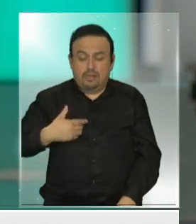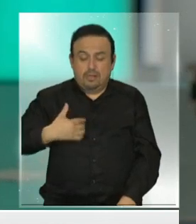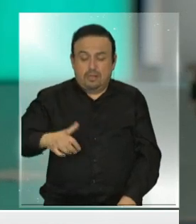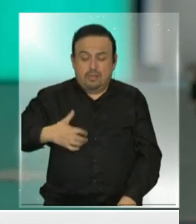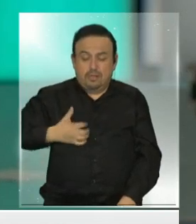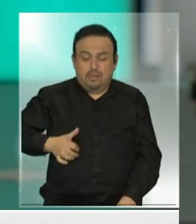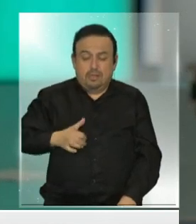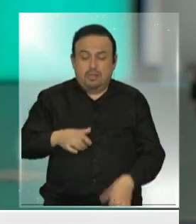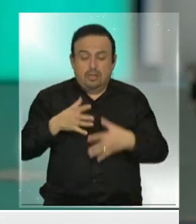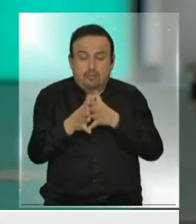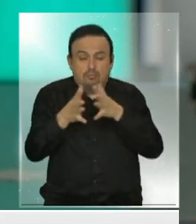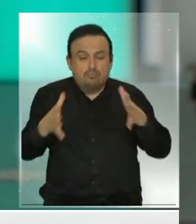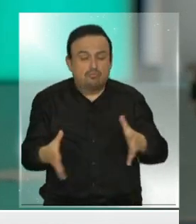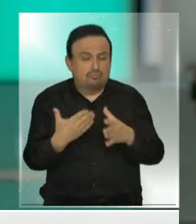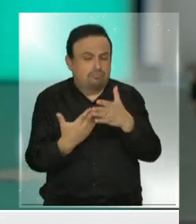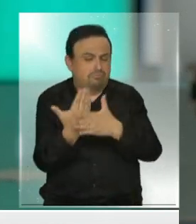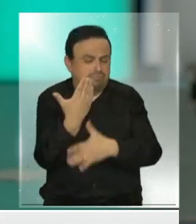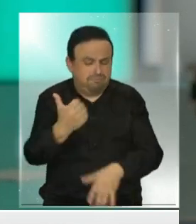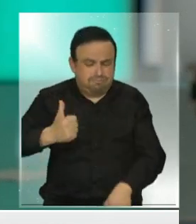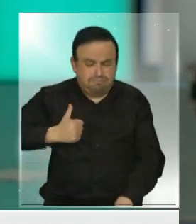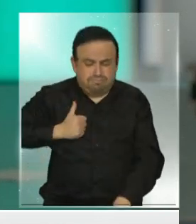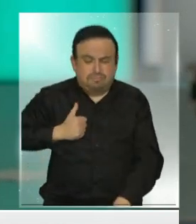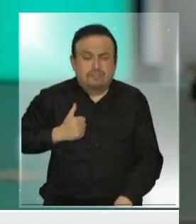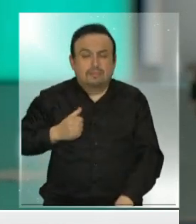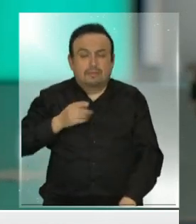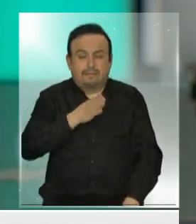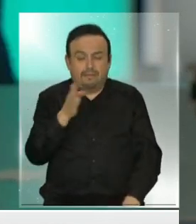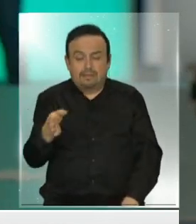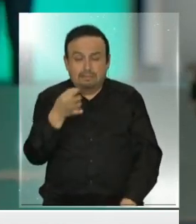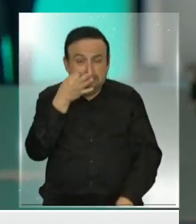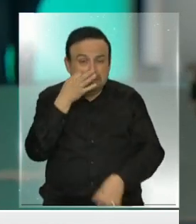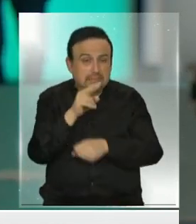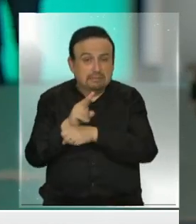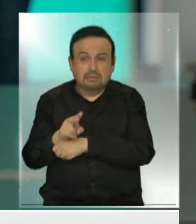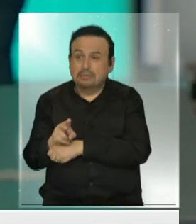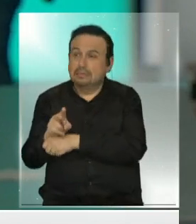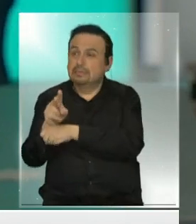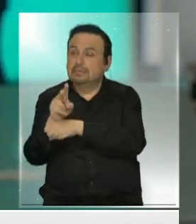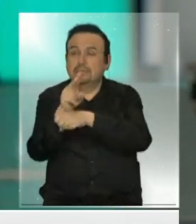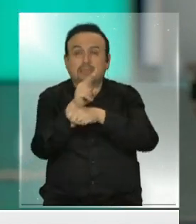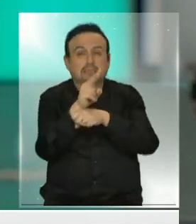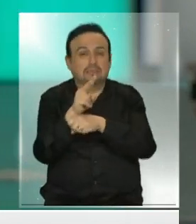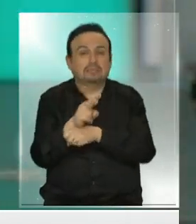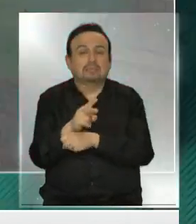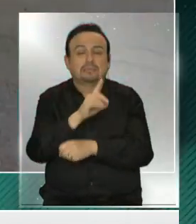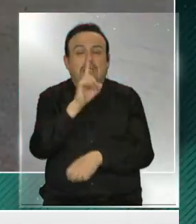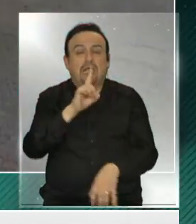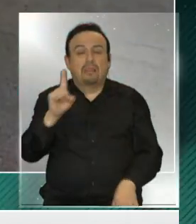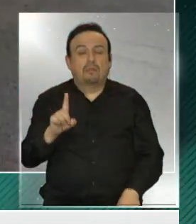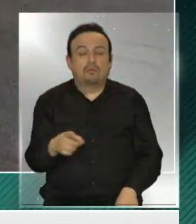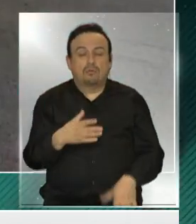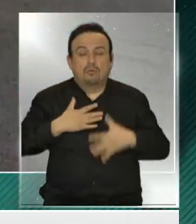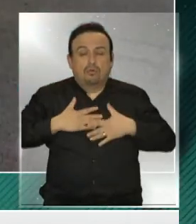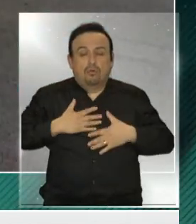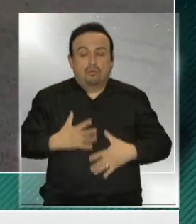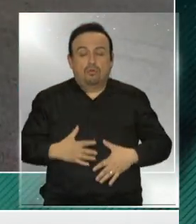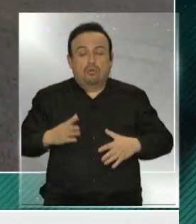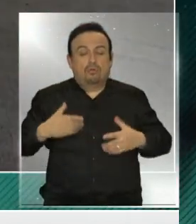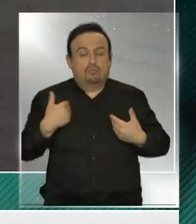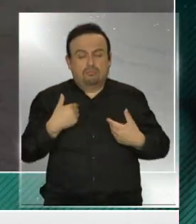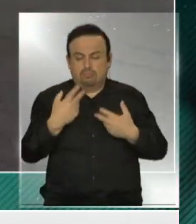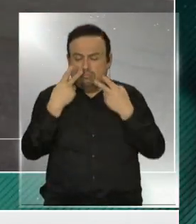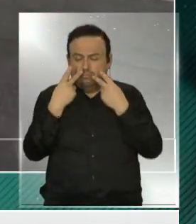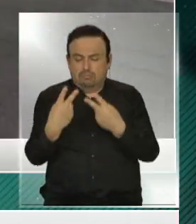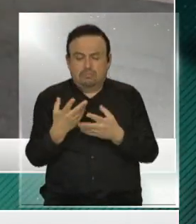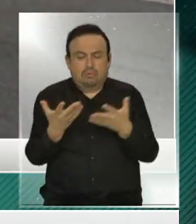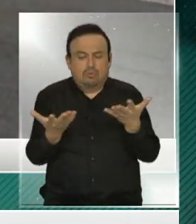que está desde muy temprano también allí captando cuál es la impresión de cada uno de los candidatos y también cómo se